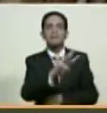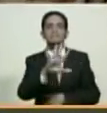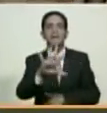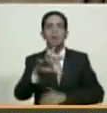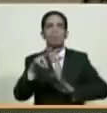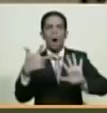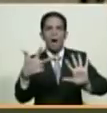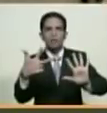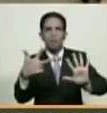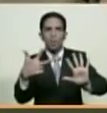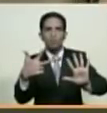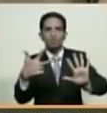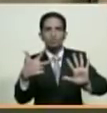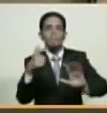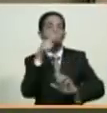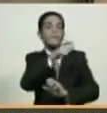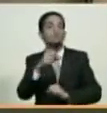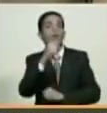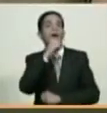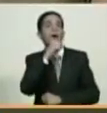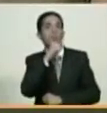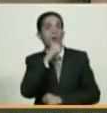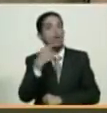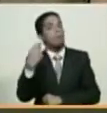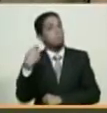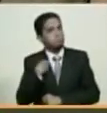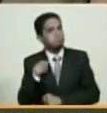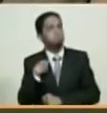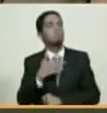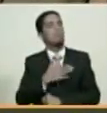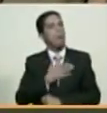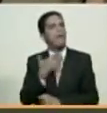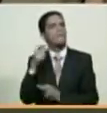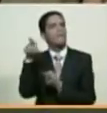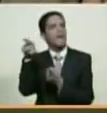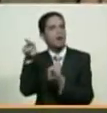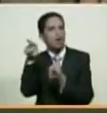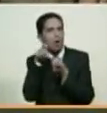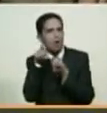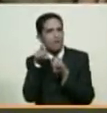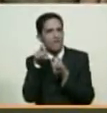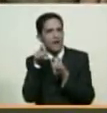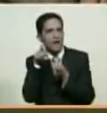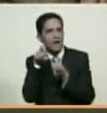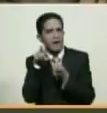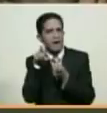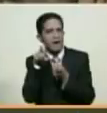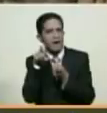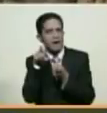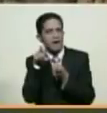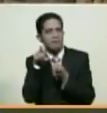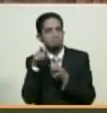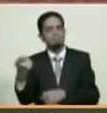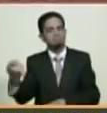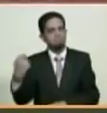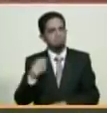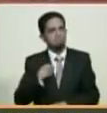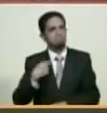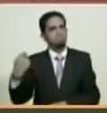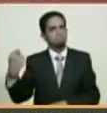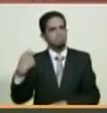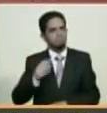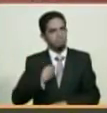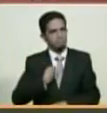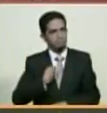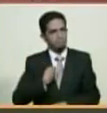4.371.358 pensionados y pensionadas van a recibir su correspondiente pensión, que